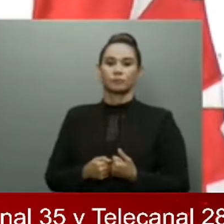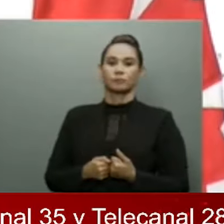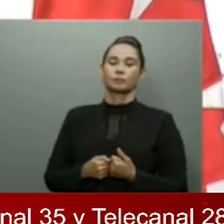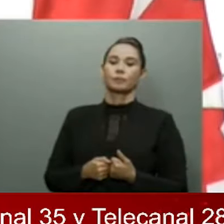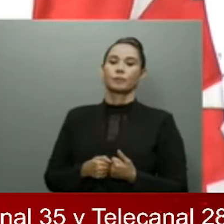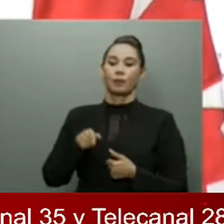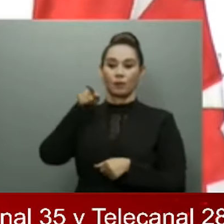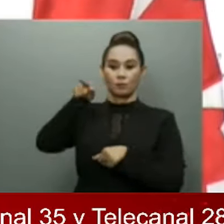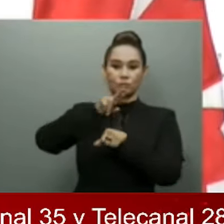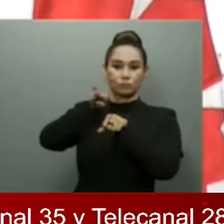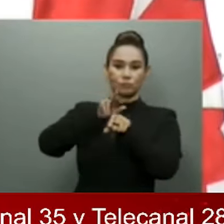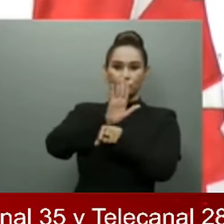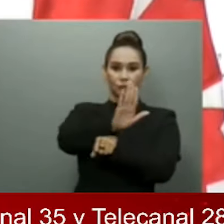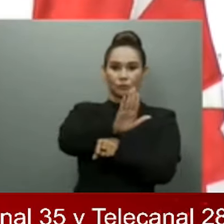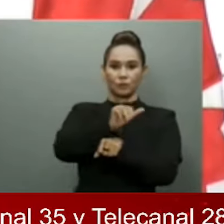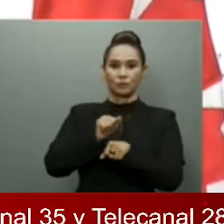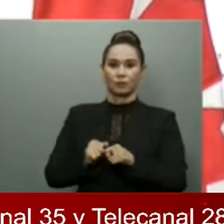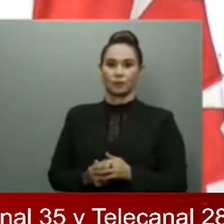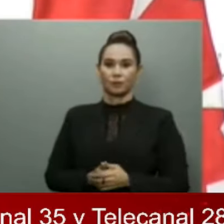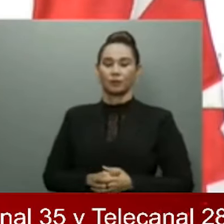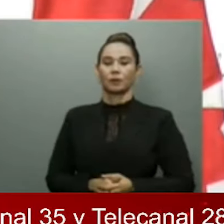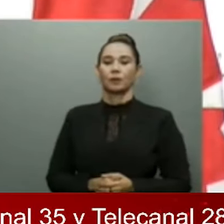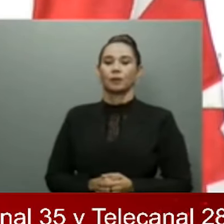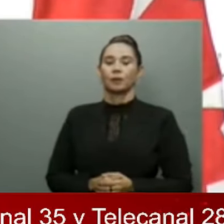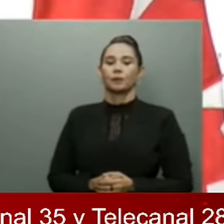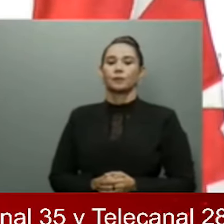sus territorios.